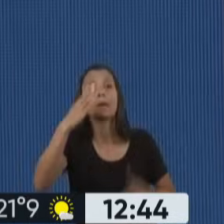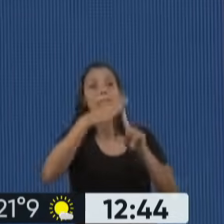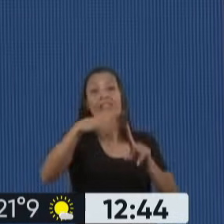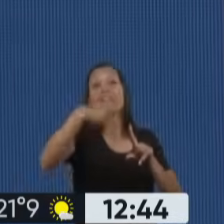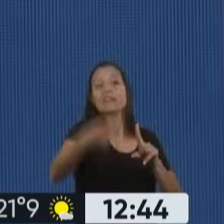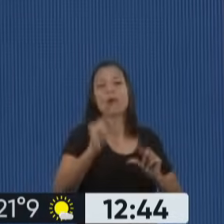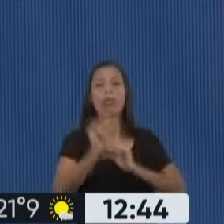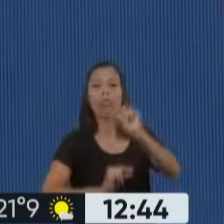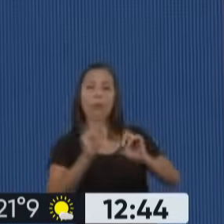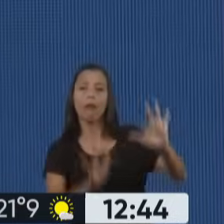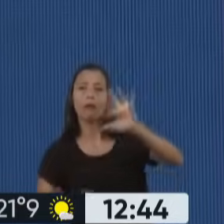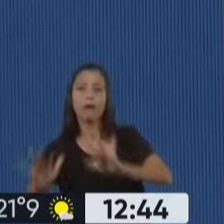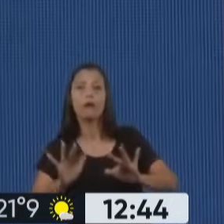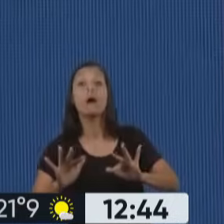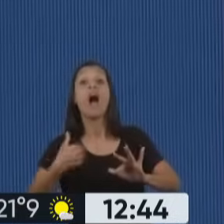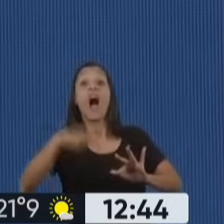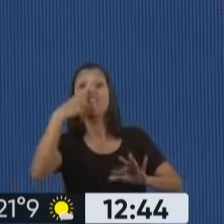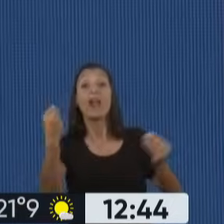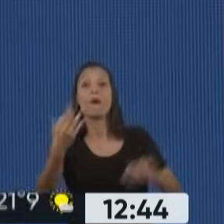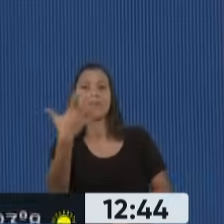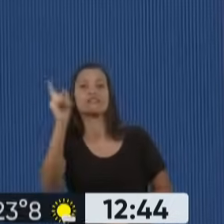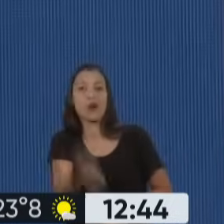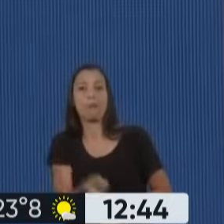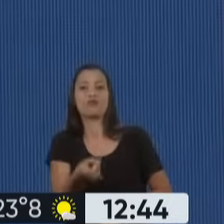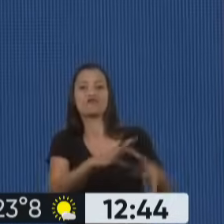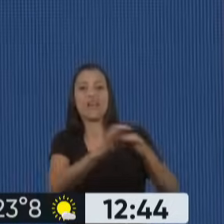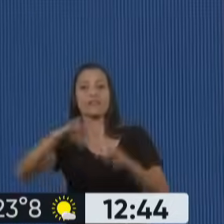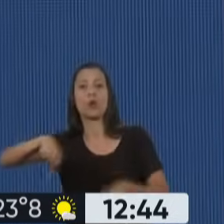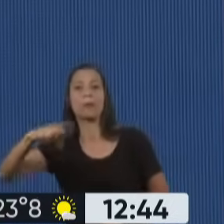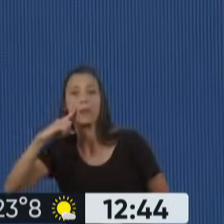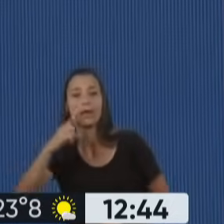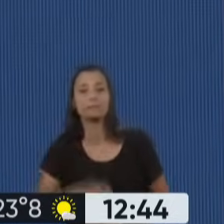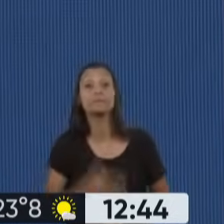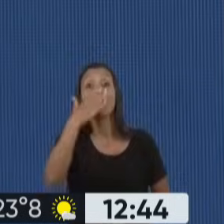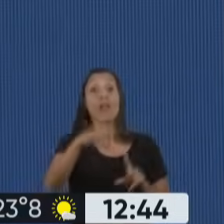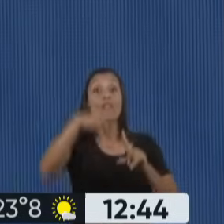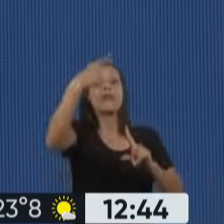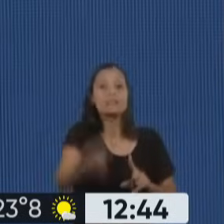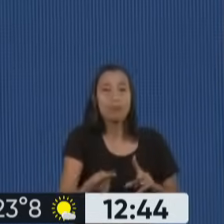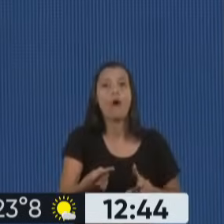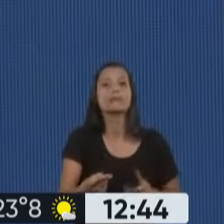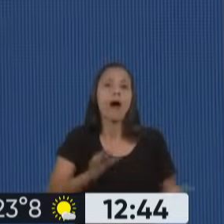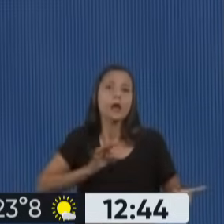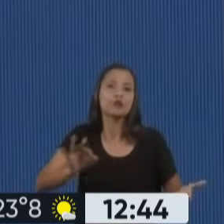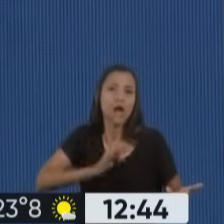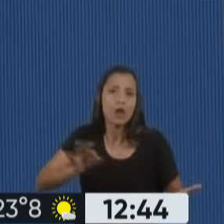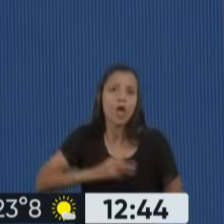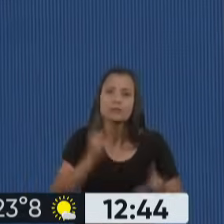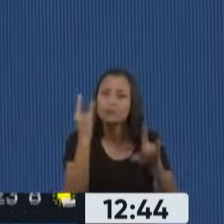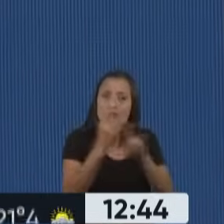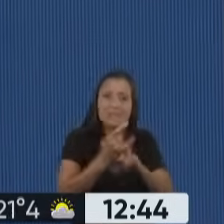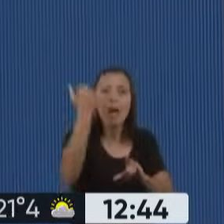se fueron reacomodando las partidas y terminó siendo de 5 puntos del PBI. Y después de 123 años de tener siempre